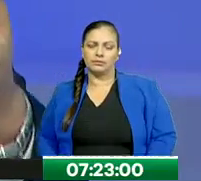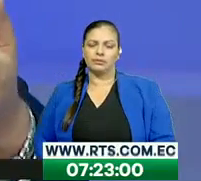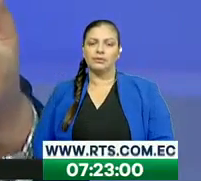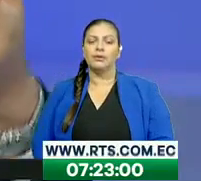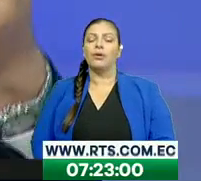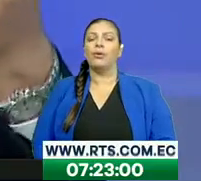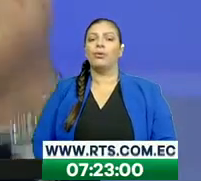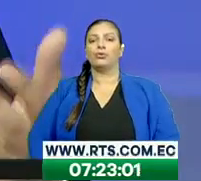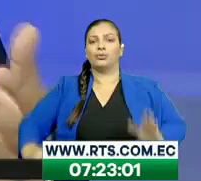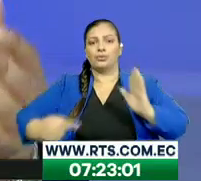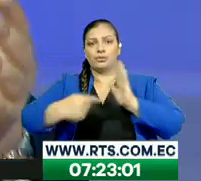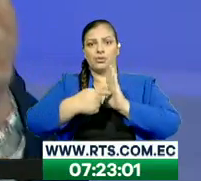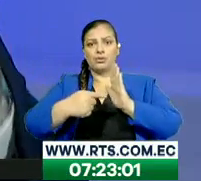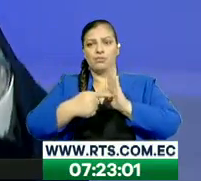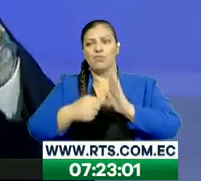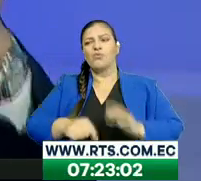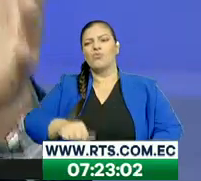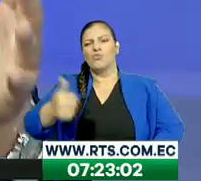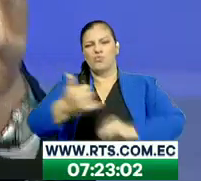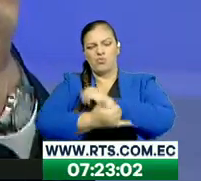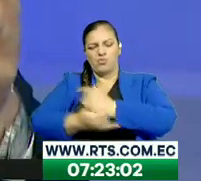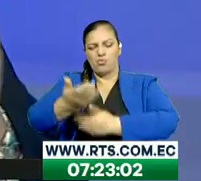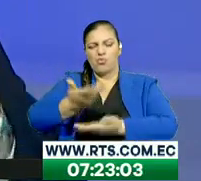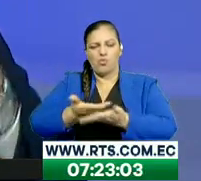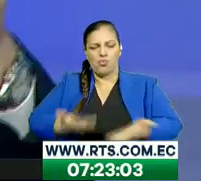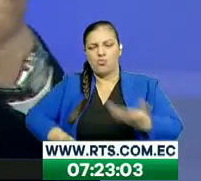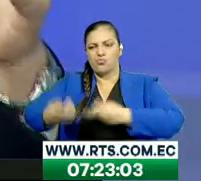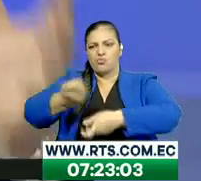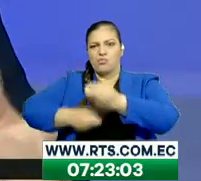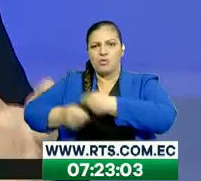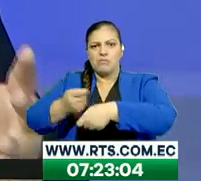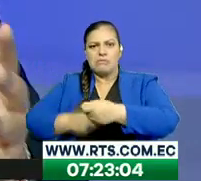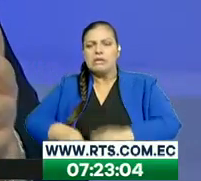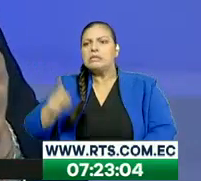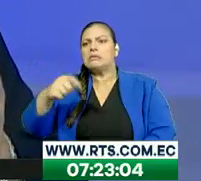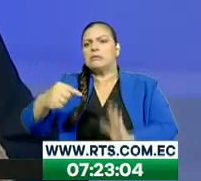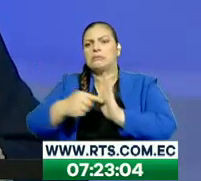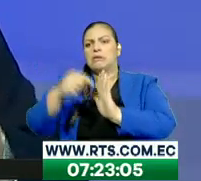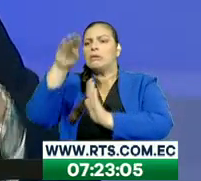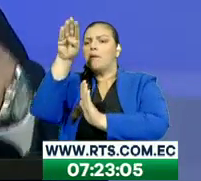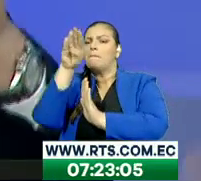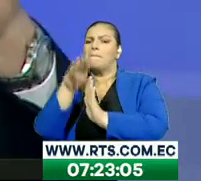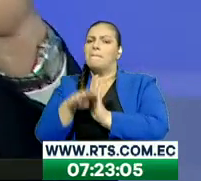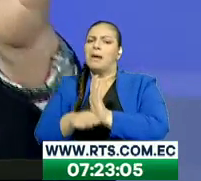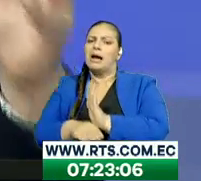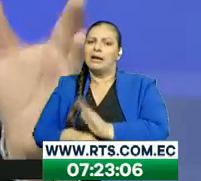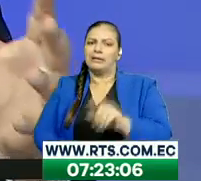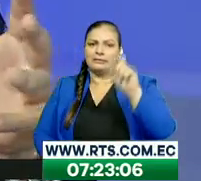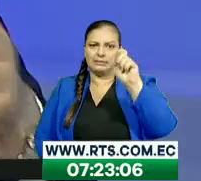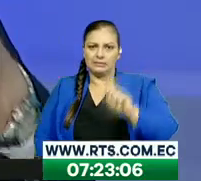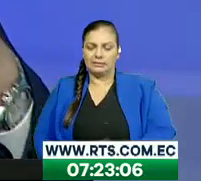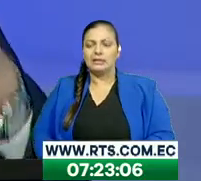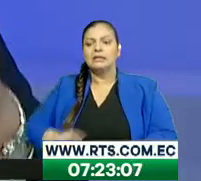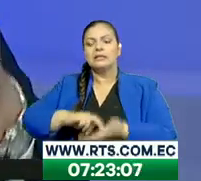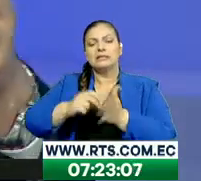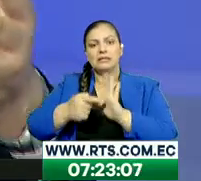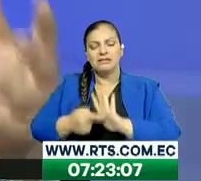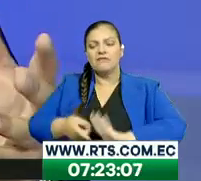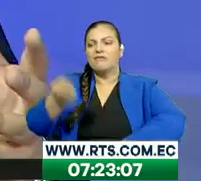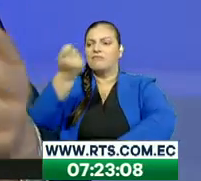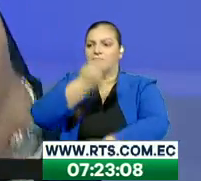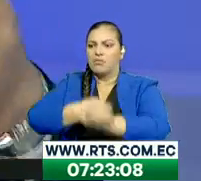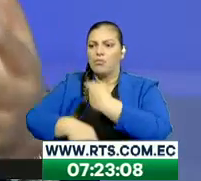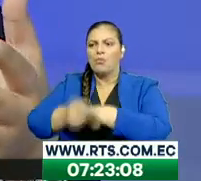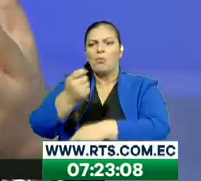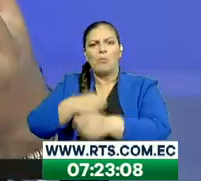el impuesto a la salida de divisas. Es la única manera de poder generar confianza, de poder generar seguridad jurídica para las inversiones